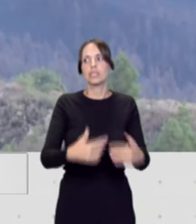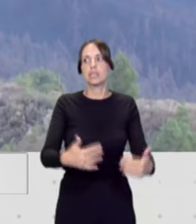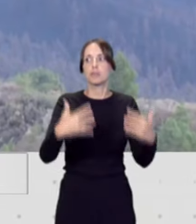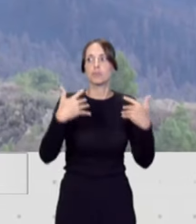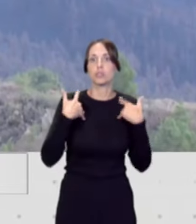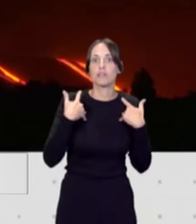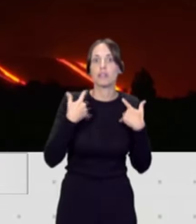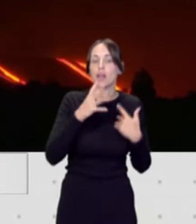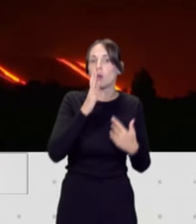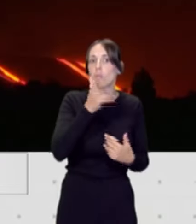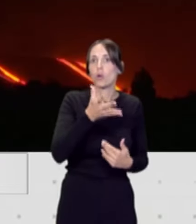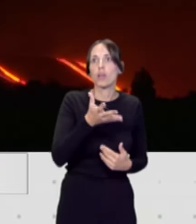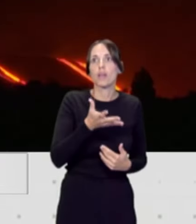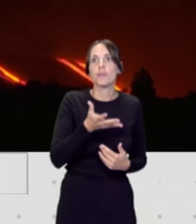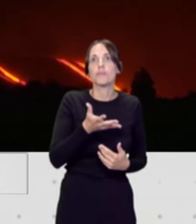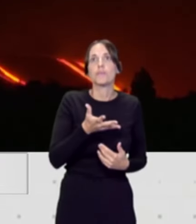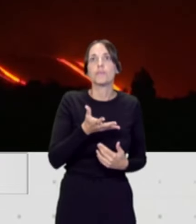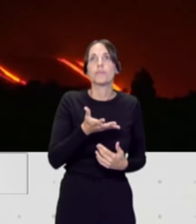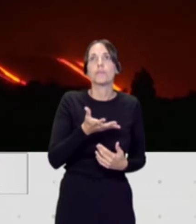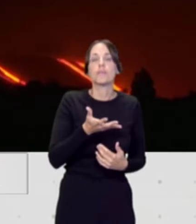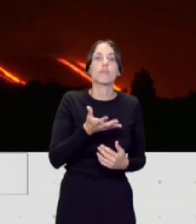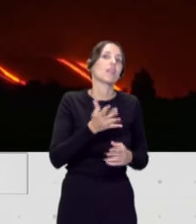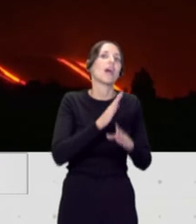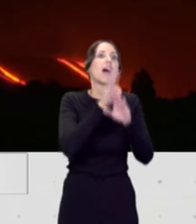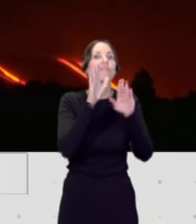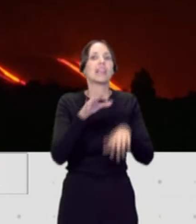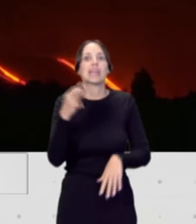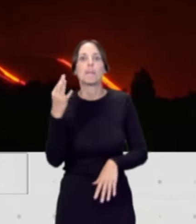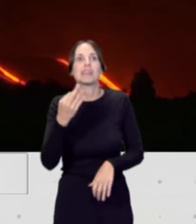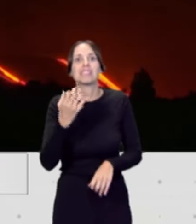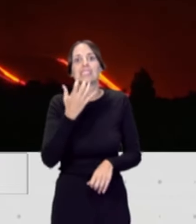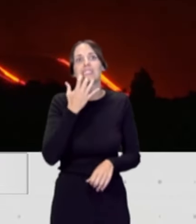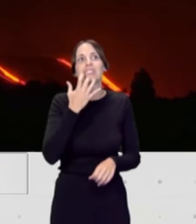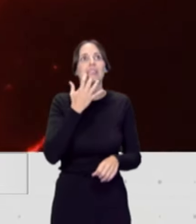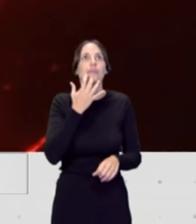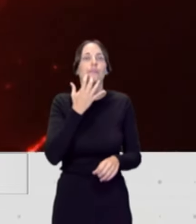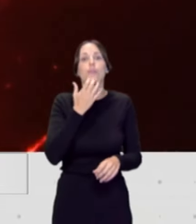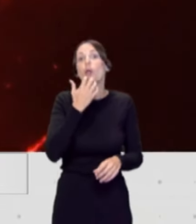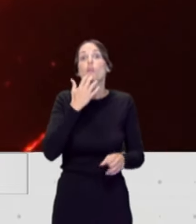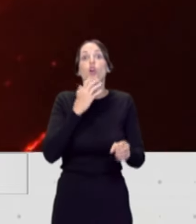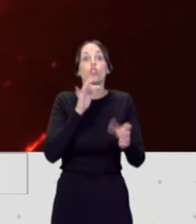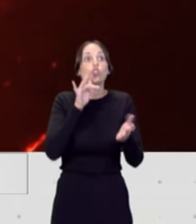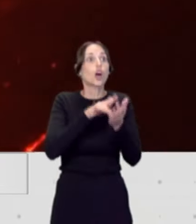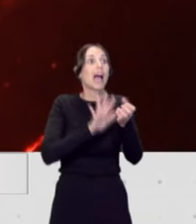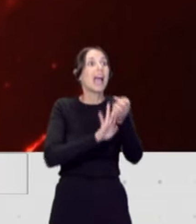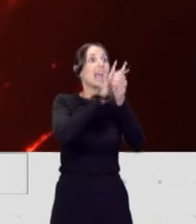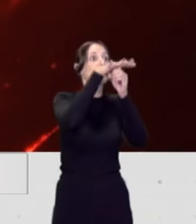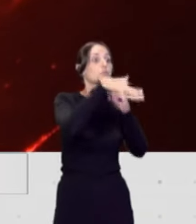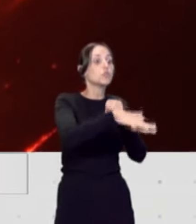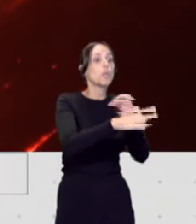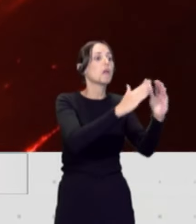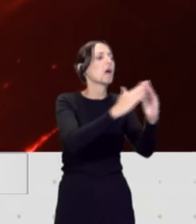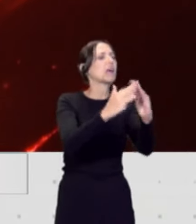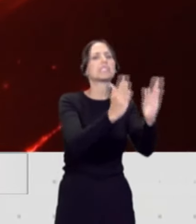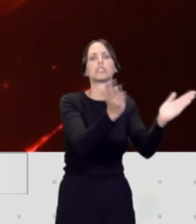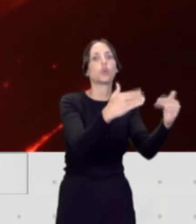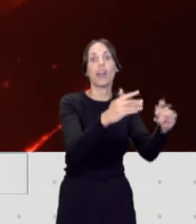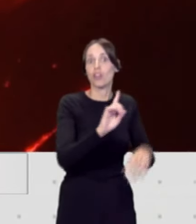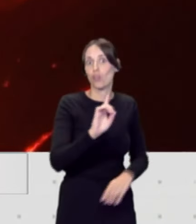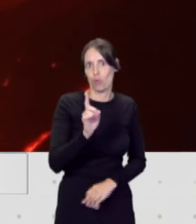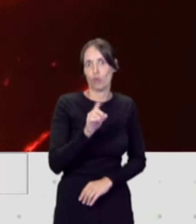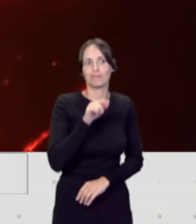es asesorar para una erupción que está en una zona deshabitada, es que afecta a la población, que